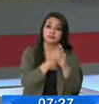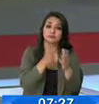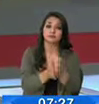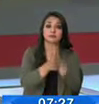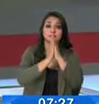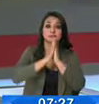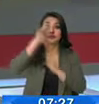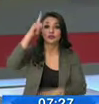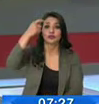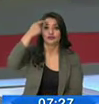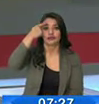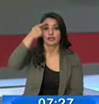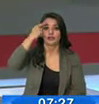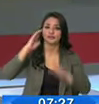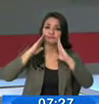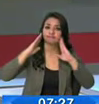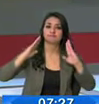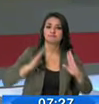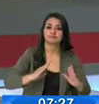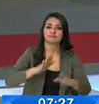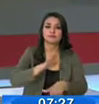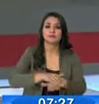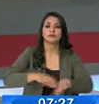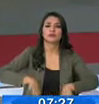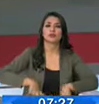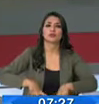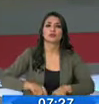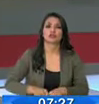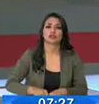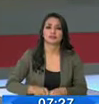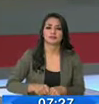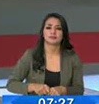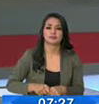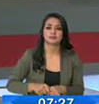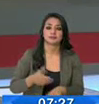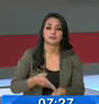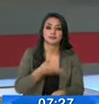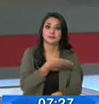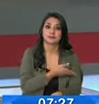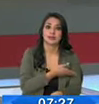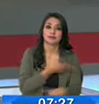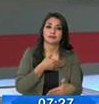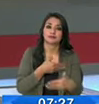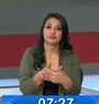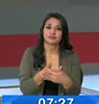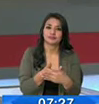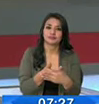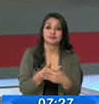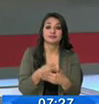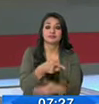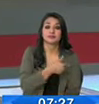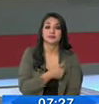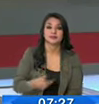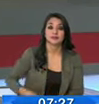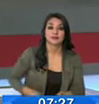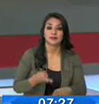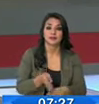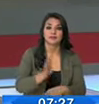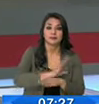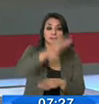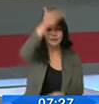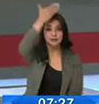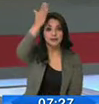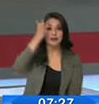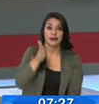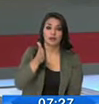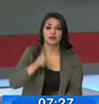gobierno que se tome acciones frente a la corrupción y los hechos suscitados en los últimos días que involucran al presidente de la Asamblea, José Serrano,